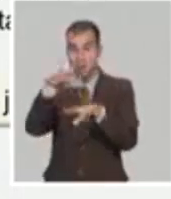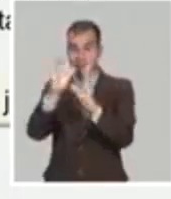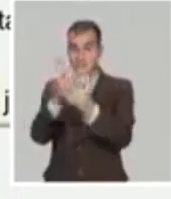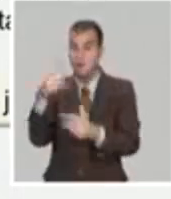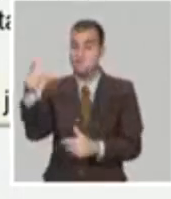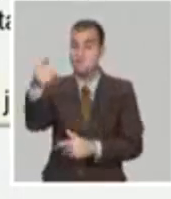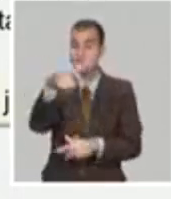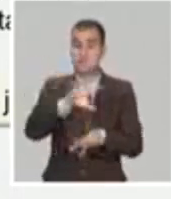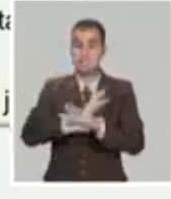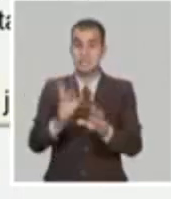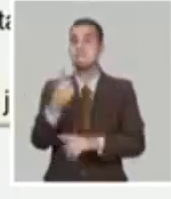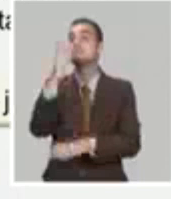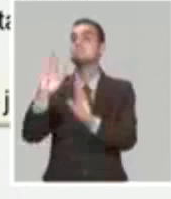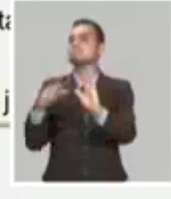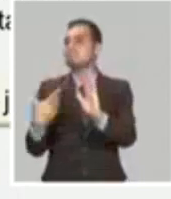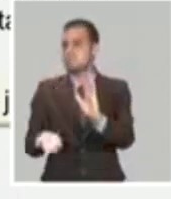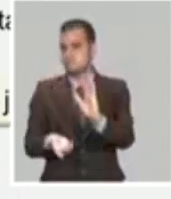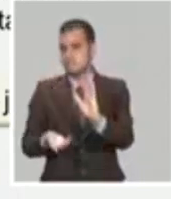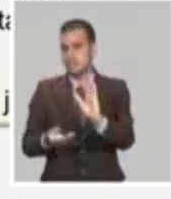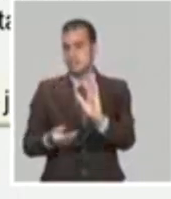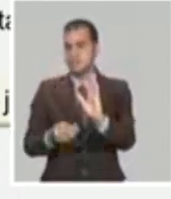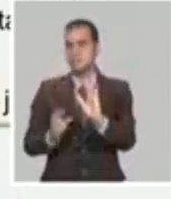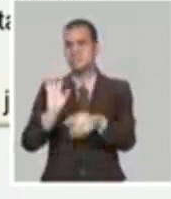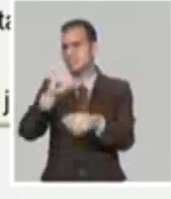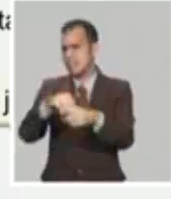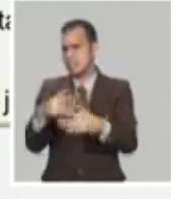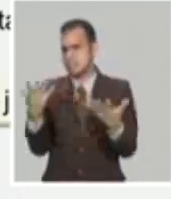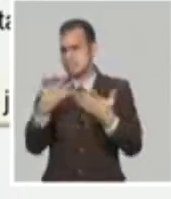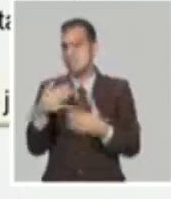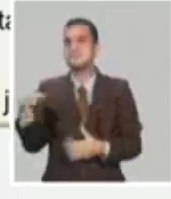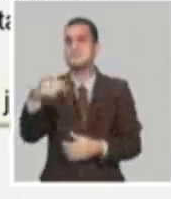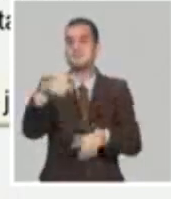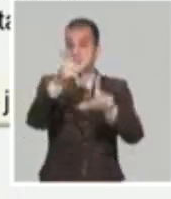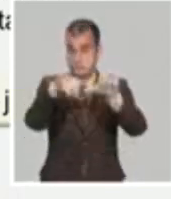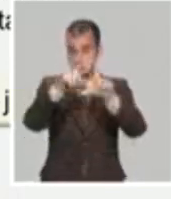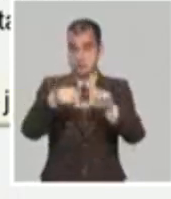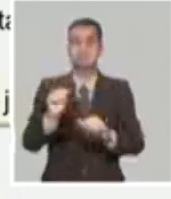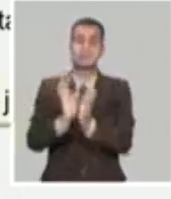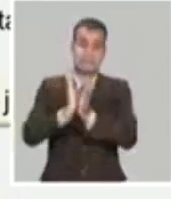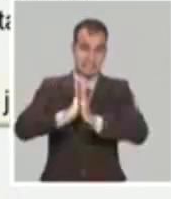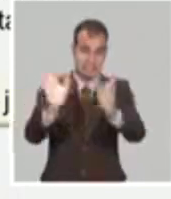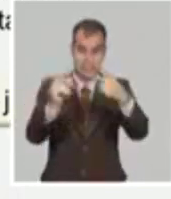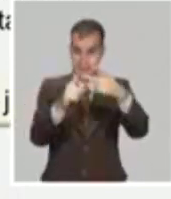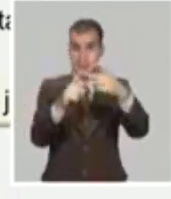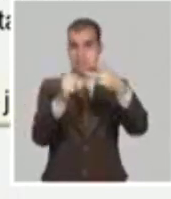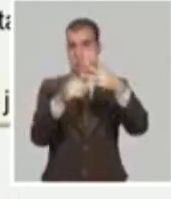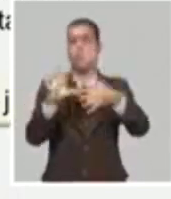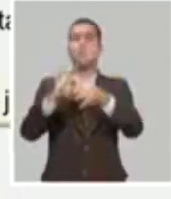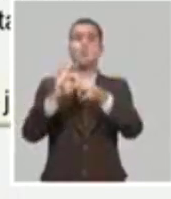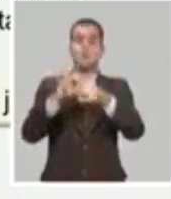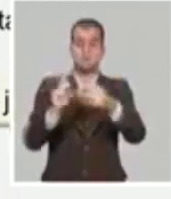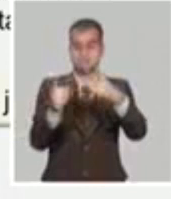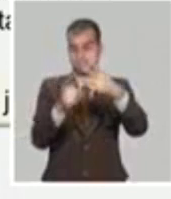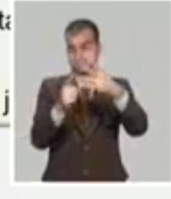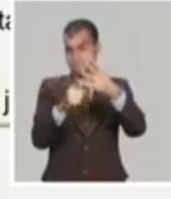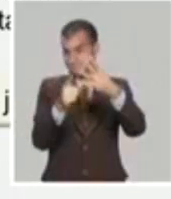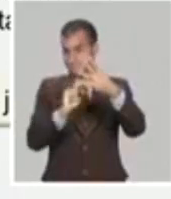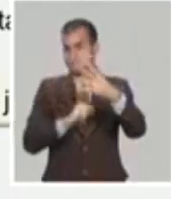etapa va a estar los municipios Regla, San Miguel del Padrón, Guanabacoa y Habana del